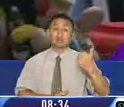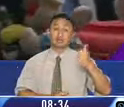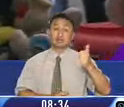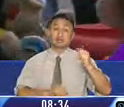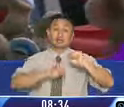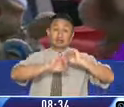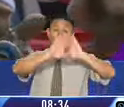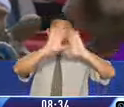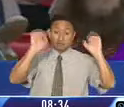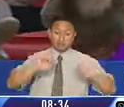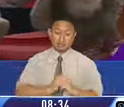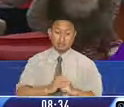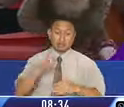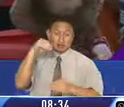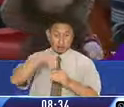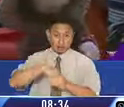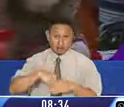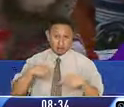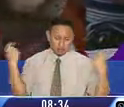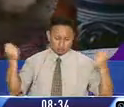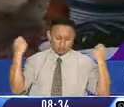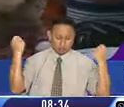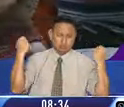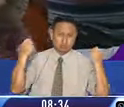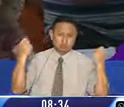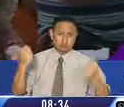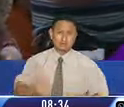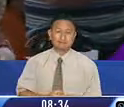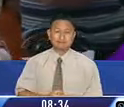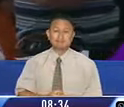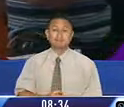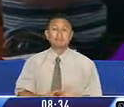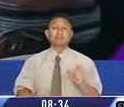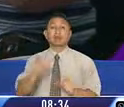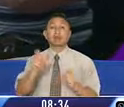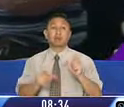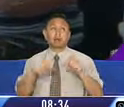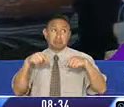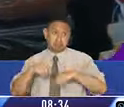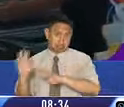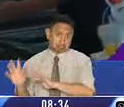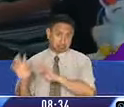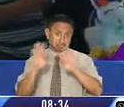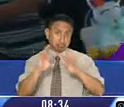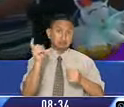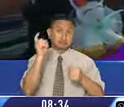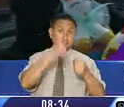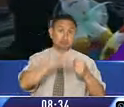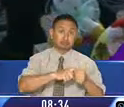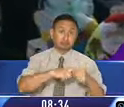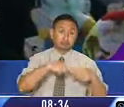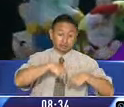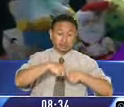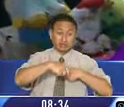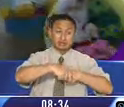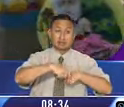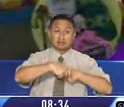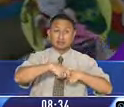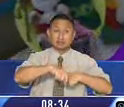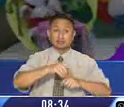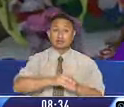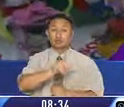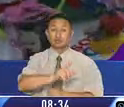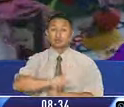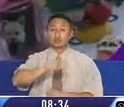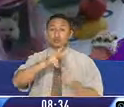con una fiesta aquí en el Centro de Comercio. Las personas pueden acercarse e inscribirse ya para los talleres que inician el día